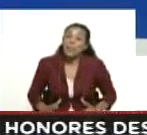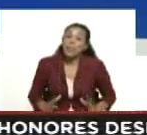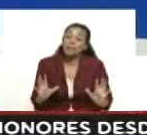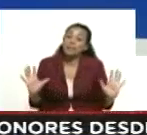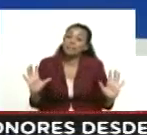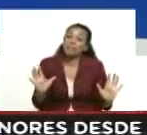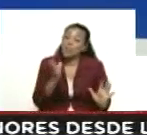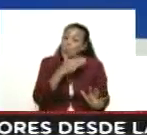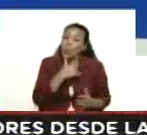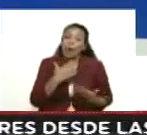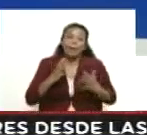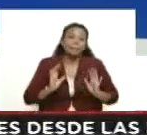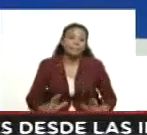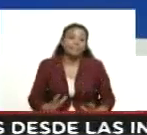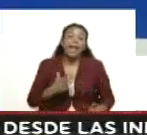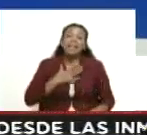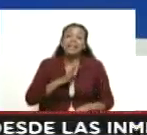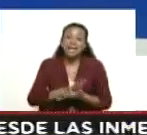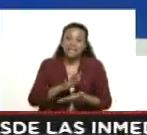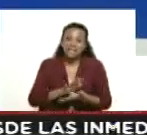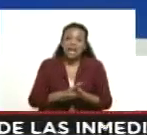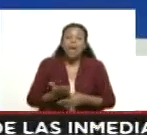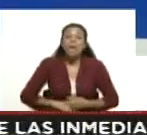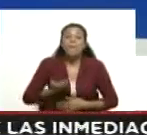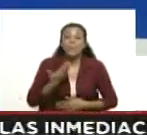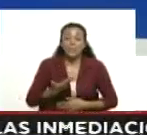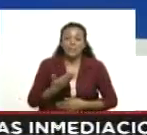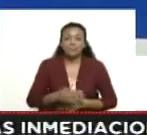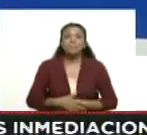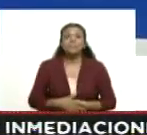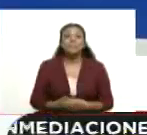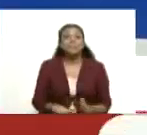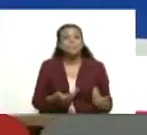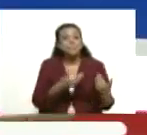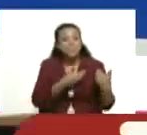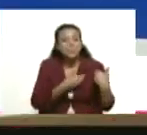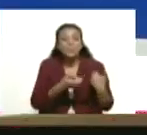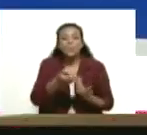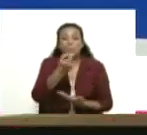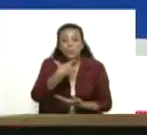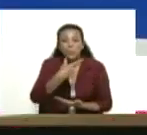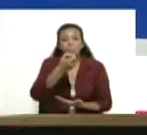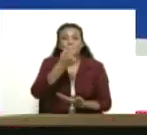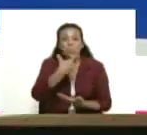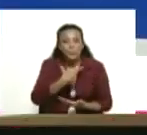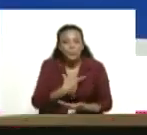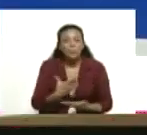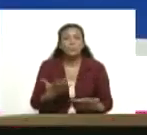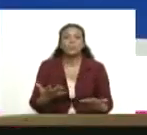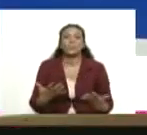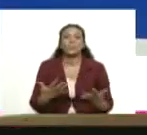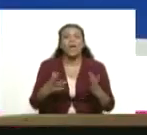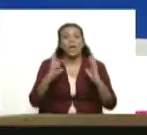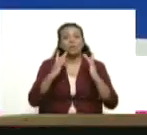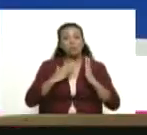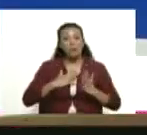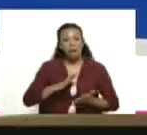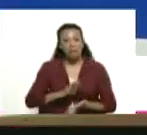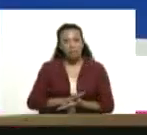que agarrar el reposo. La tranquilidad, la tranquilidad. Tomarse los medicamentos, agarrar